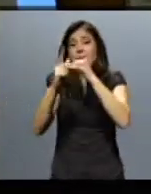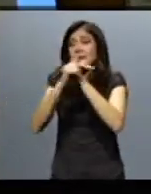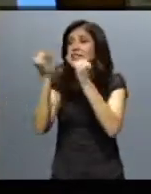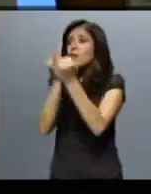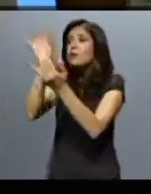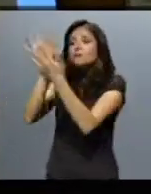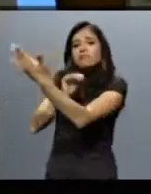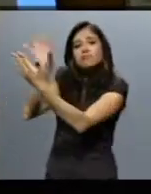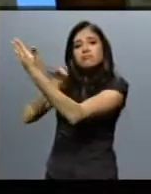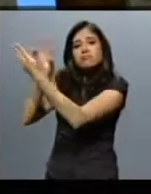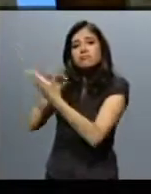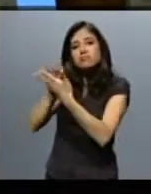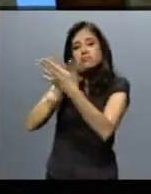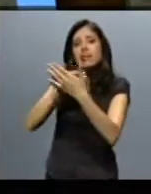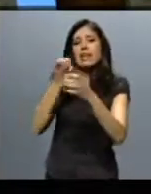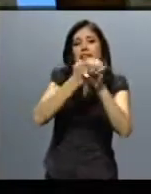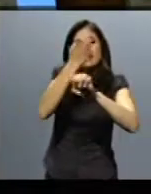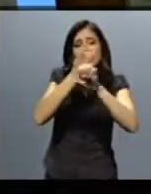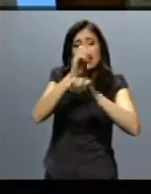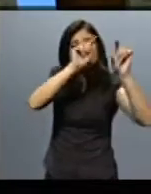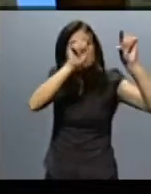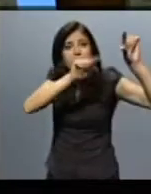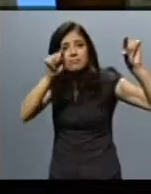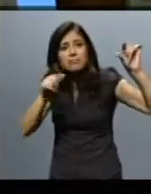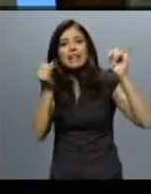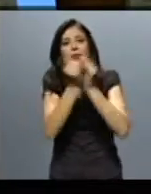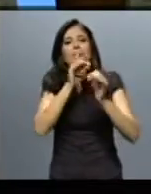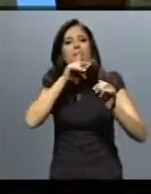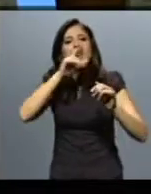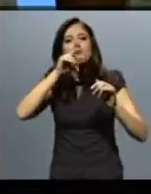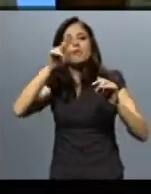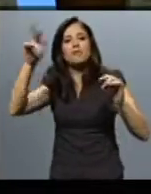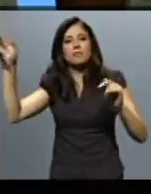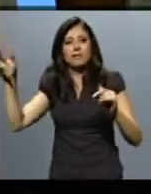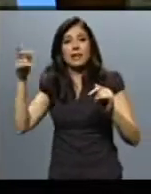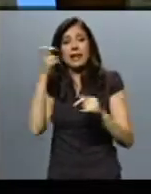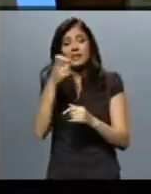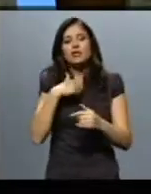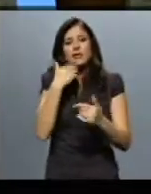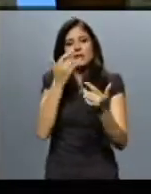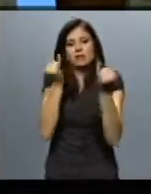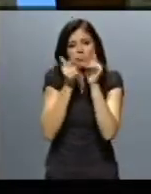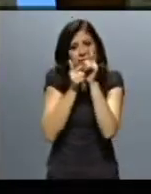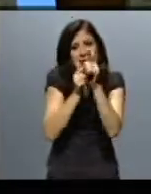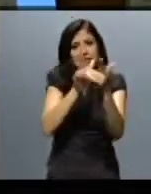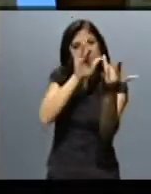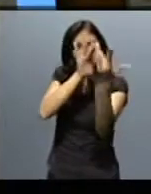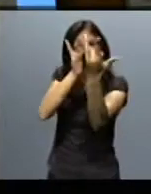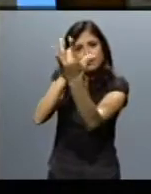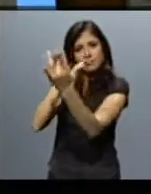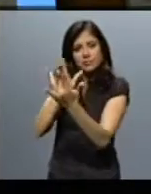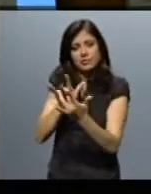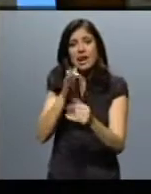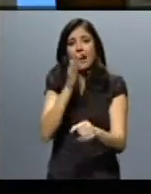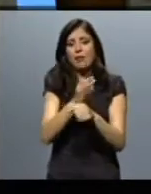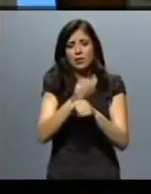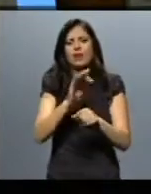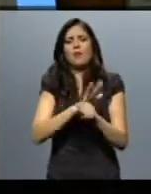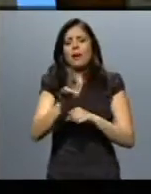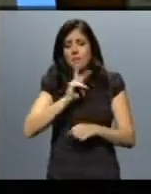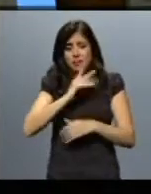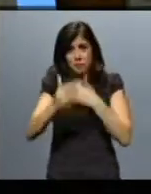en muchos de los estados de este país por eso quiero seguir en contacto contigo por eso hoy voy a platicarte Cuáles son